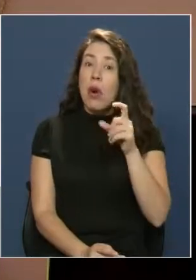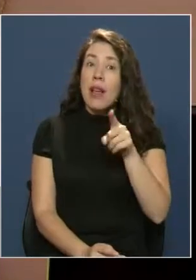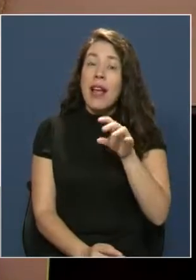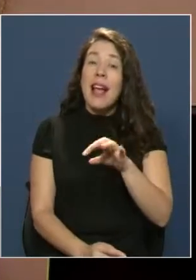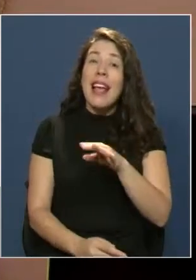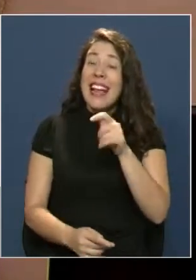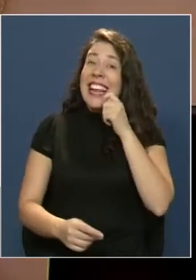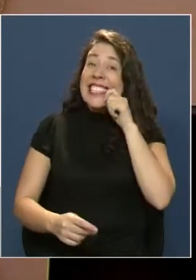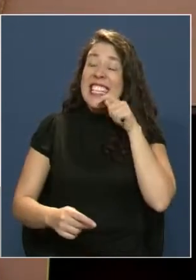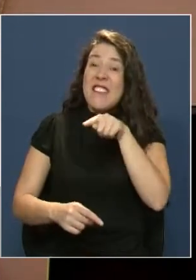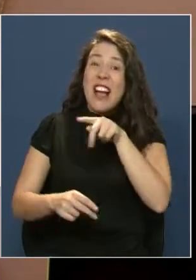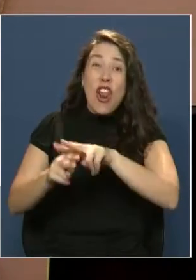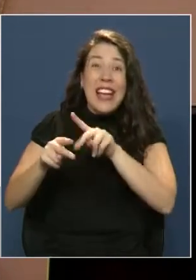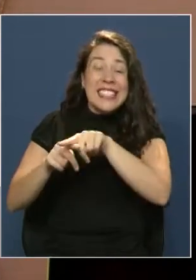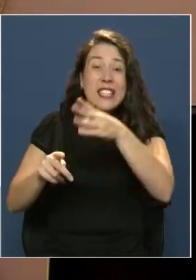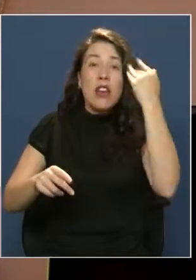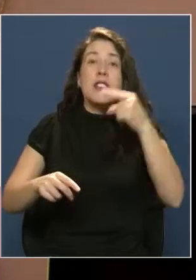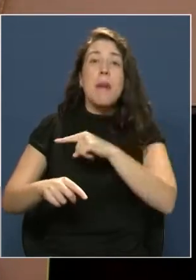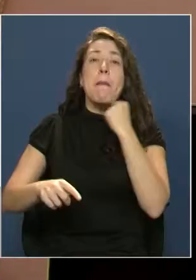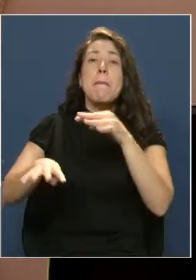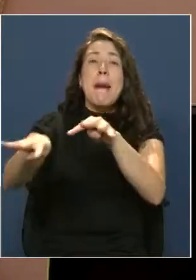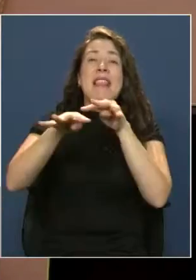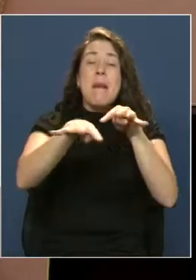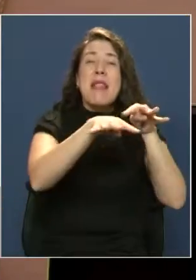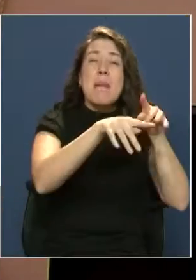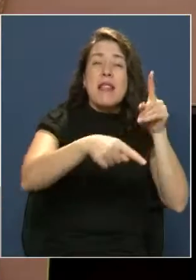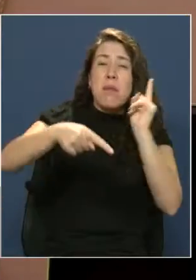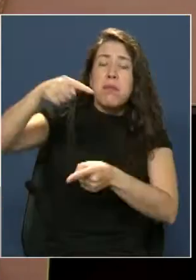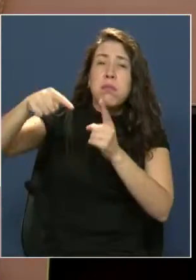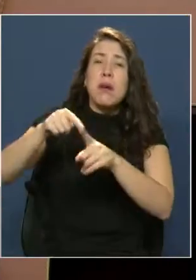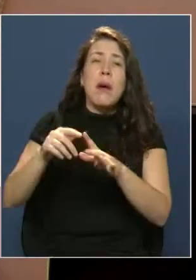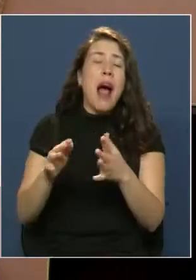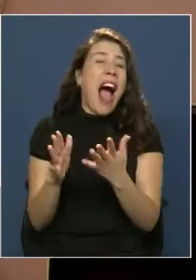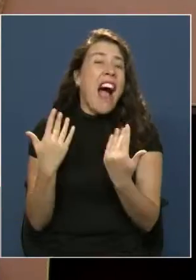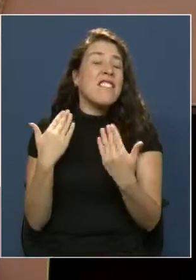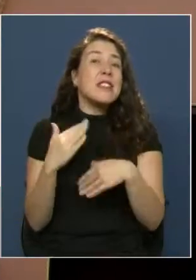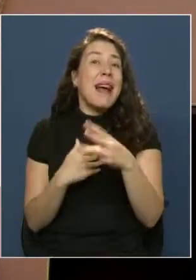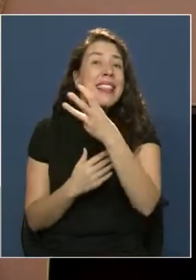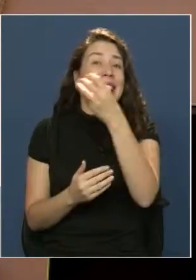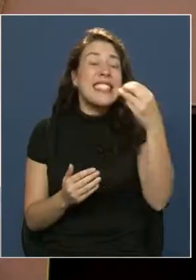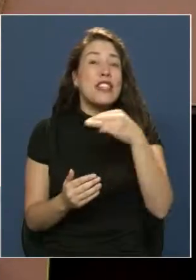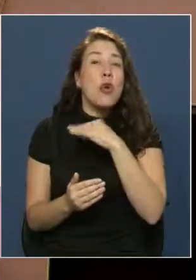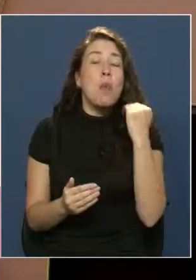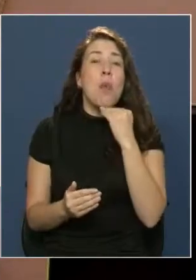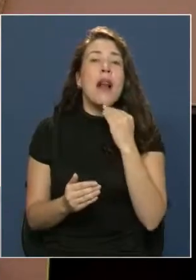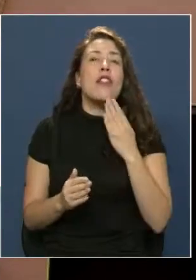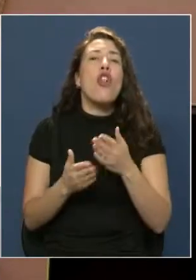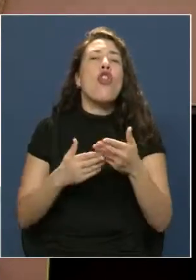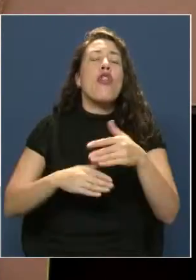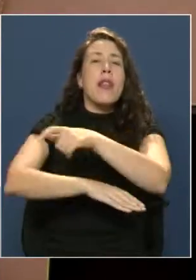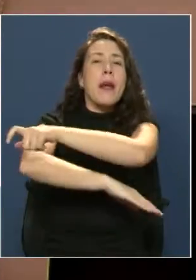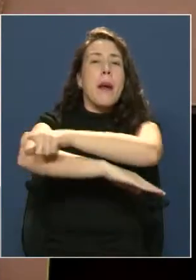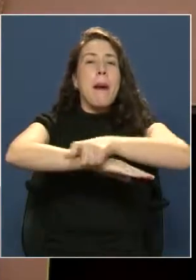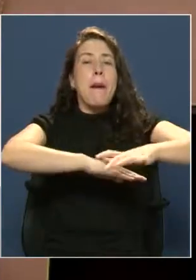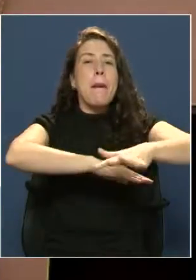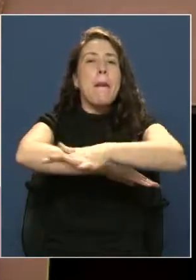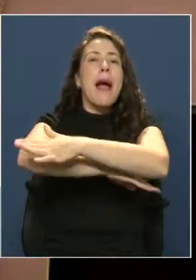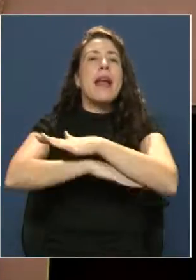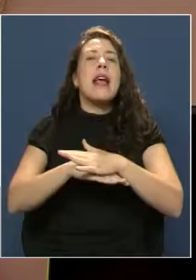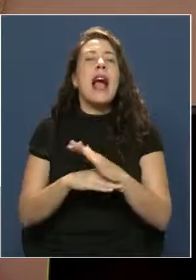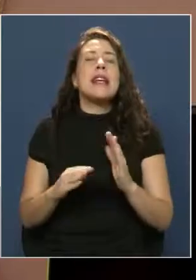una masacre. En ocasiones más de 300 muertos, en la bahía de San Sebastián más de